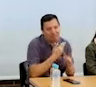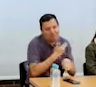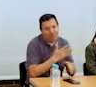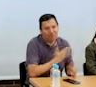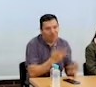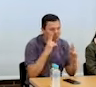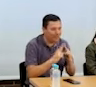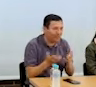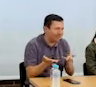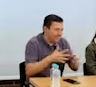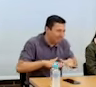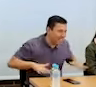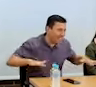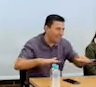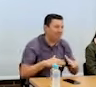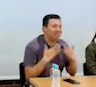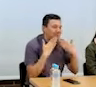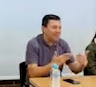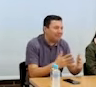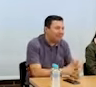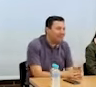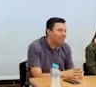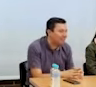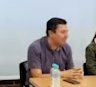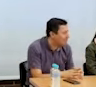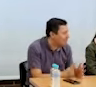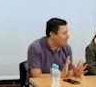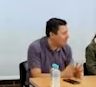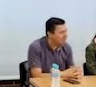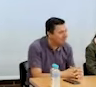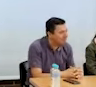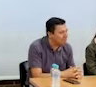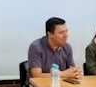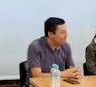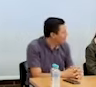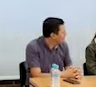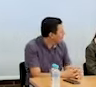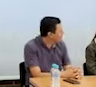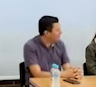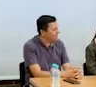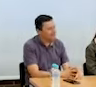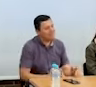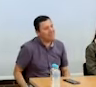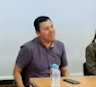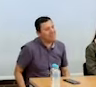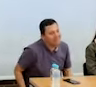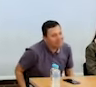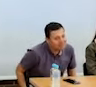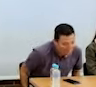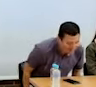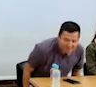epistémicas. Y bueno, más adelante vamos a tratar este asunto. Muchas gracias por la invitación a este espacio.